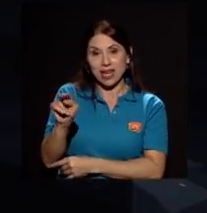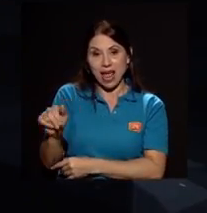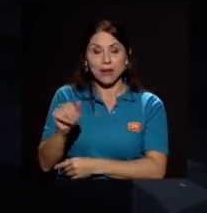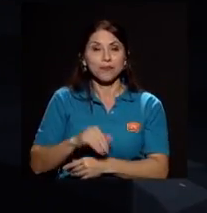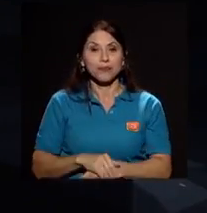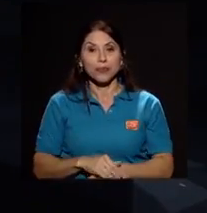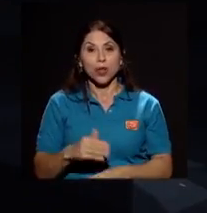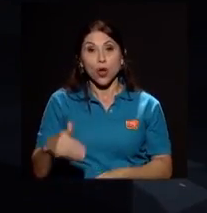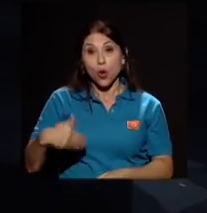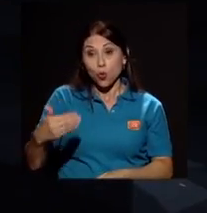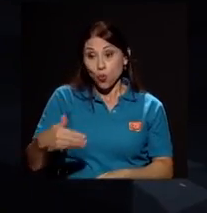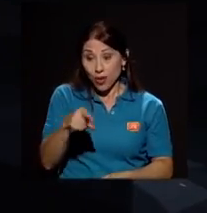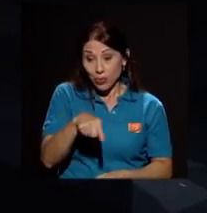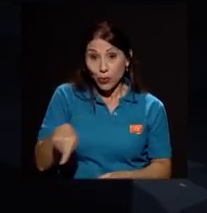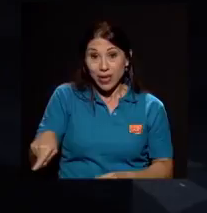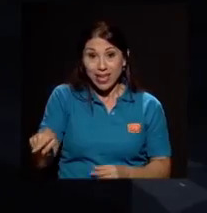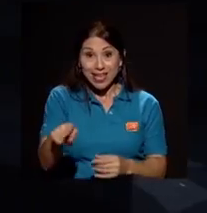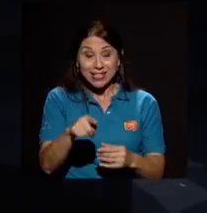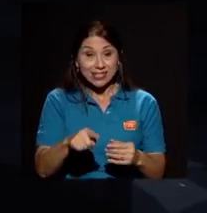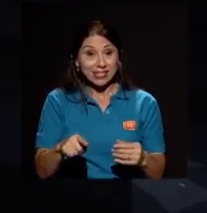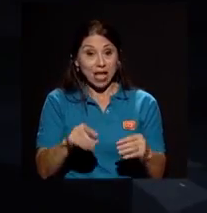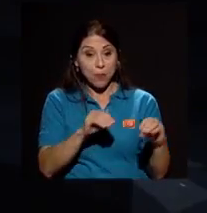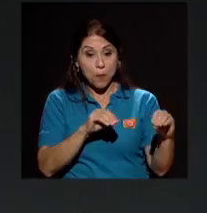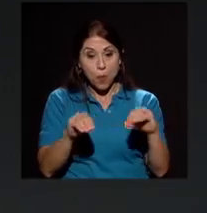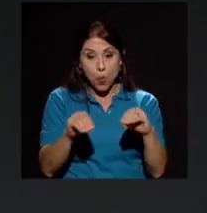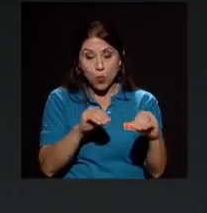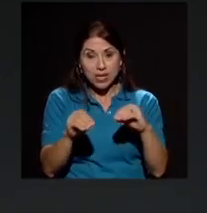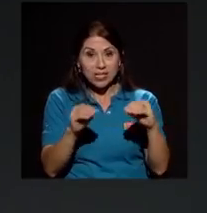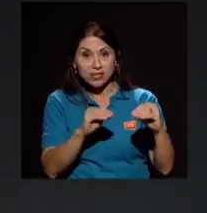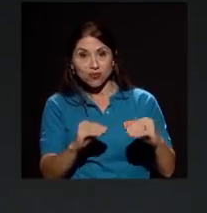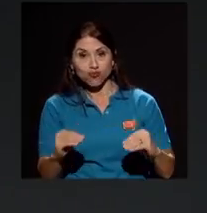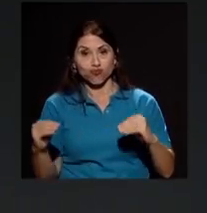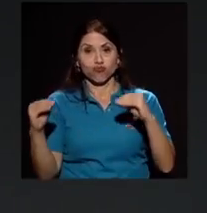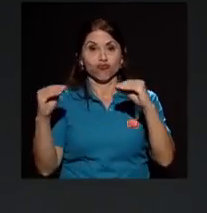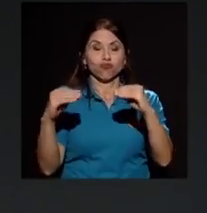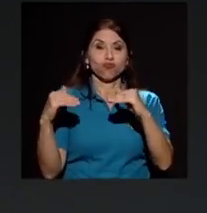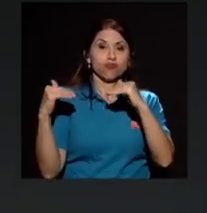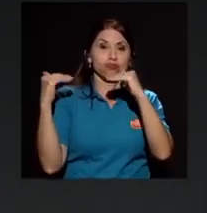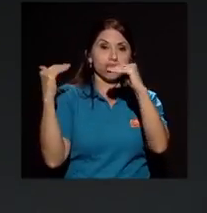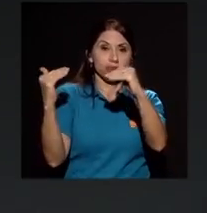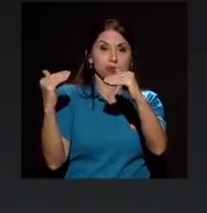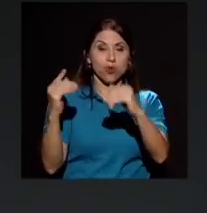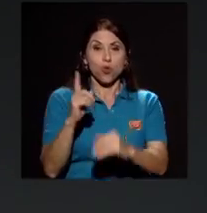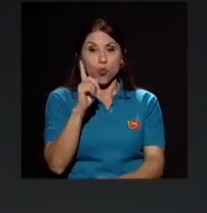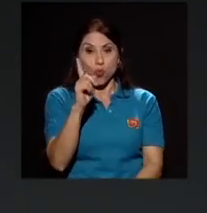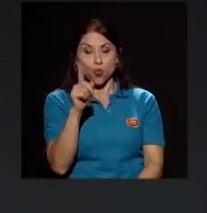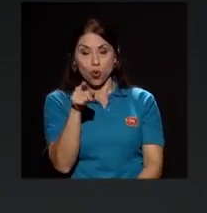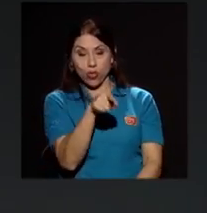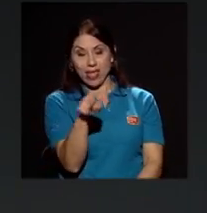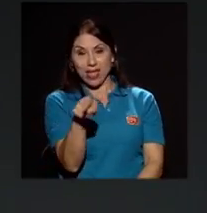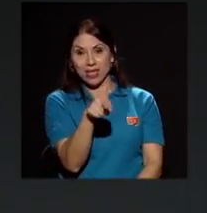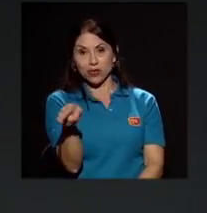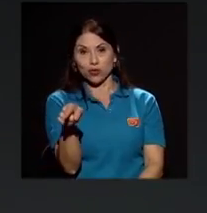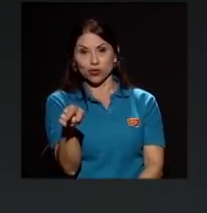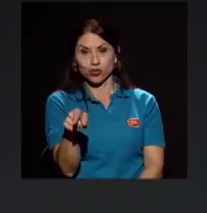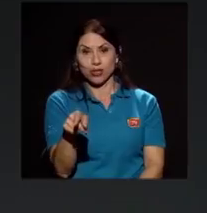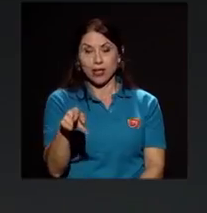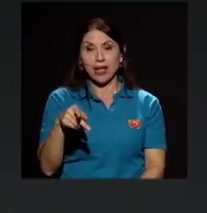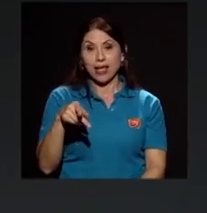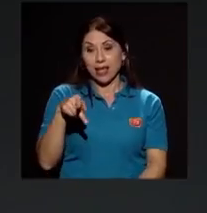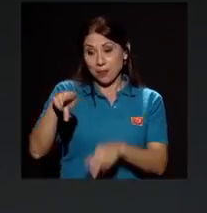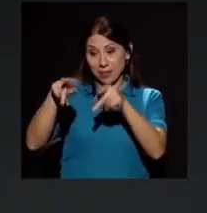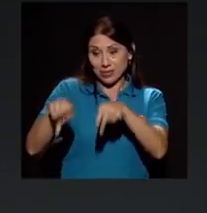uno de uno de ellos pedro que era el grabado del inah